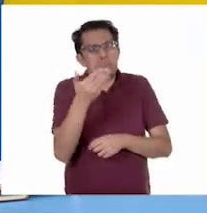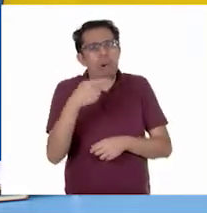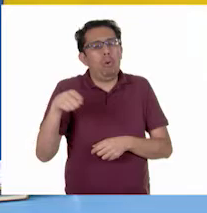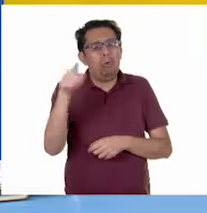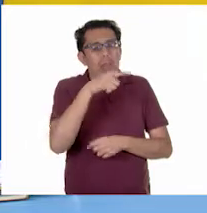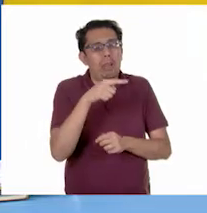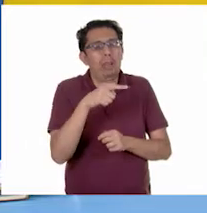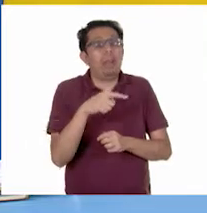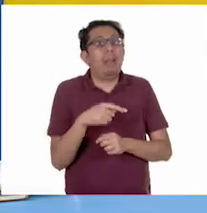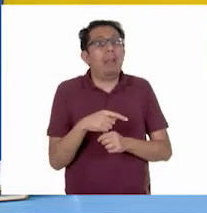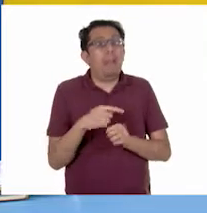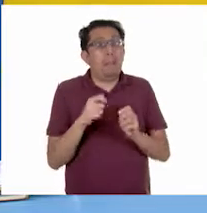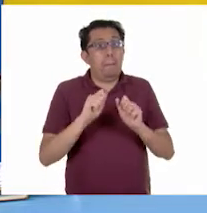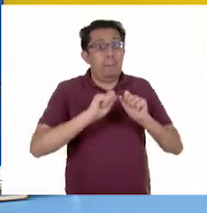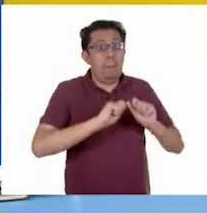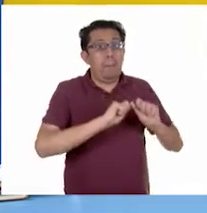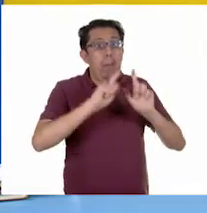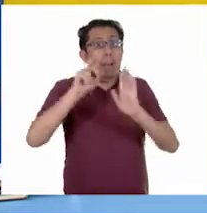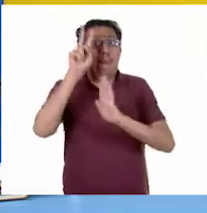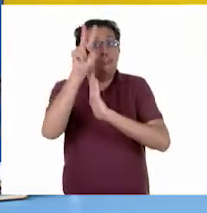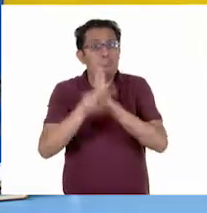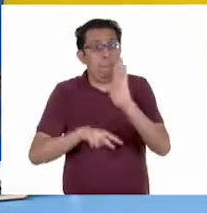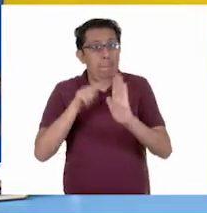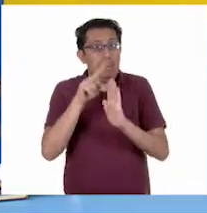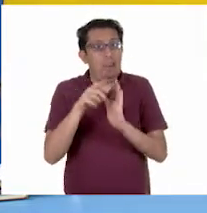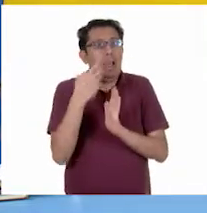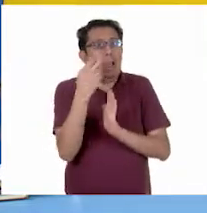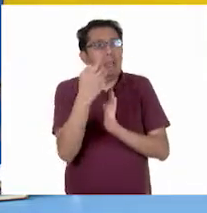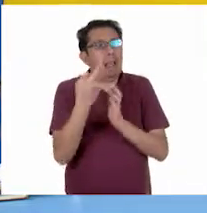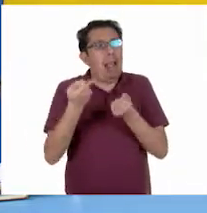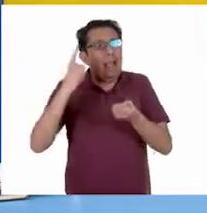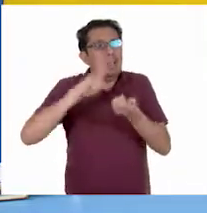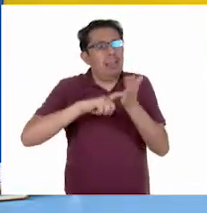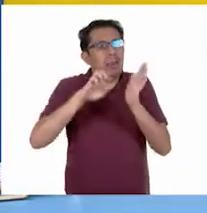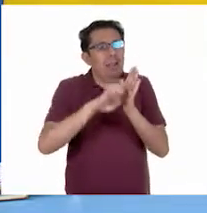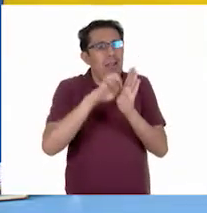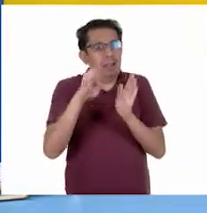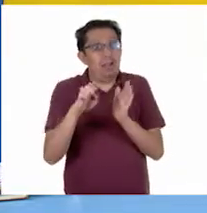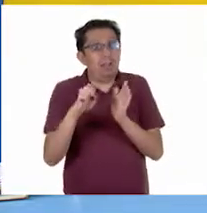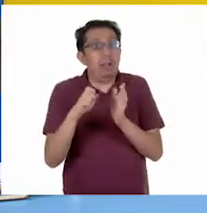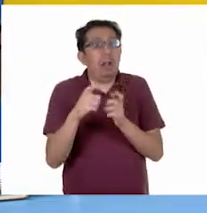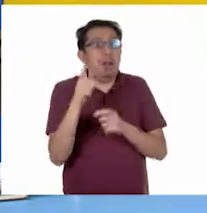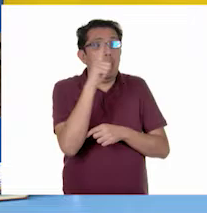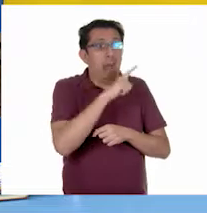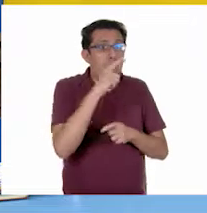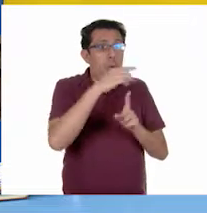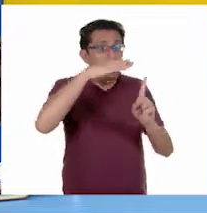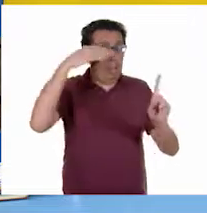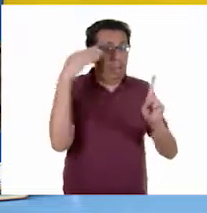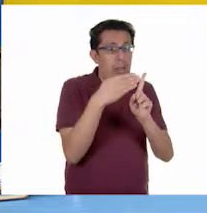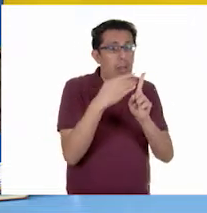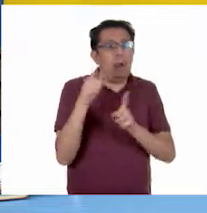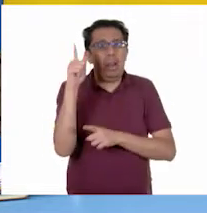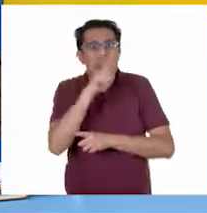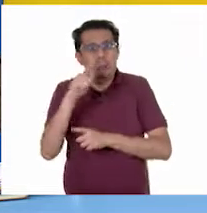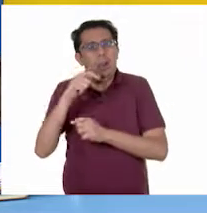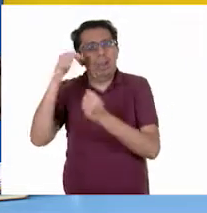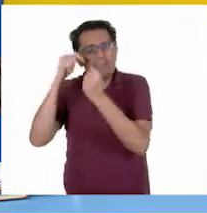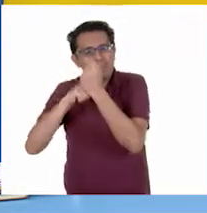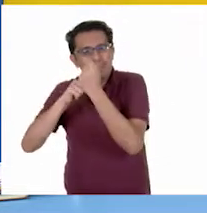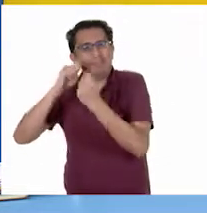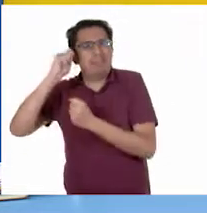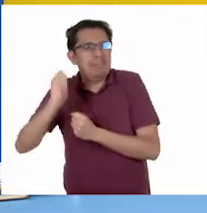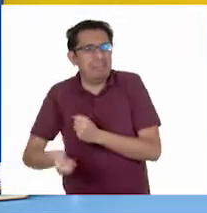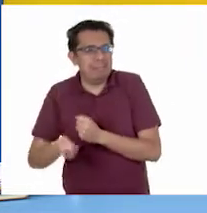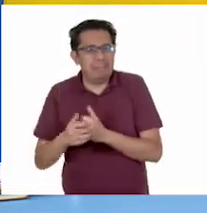ver el fragmento de un video que ejemplifica con 2 poemas el lenguaje literal y el lenguaje figurado? ¿Sí? Vamos a verlo,